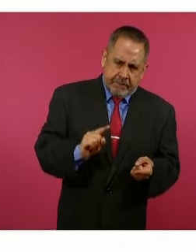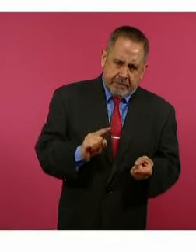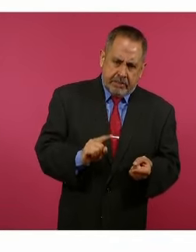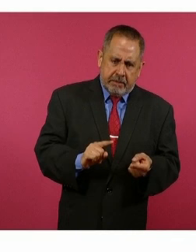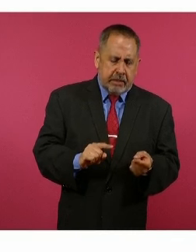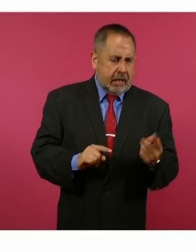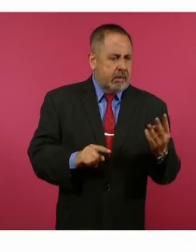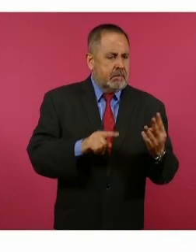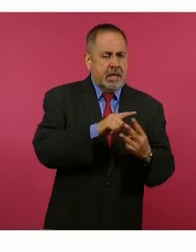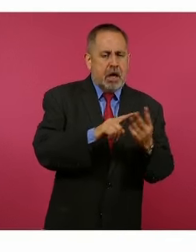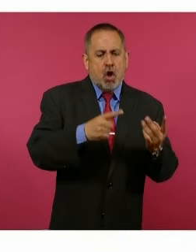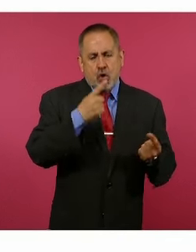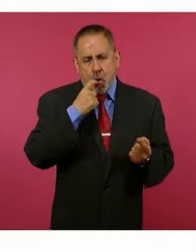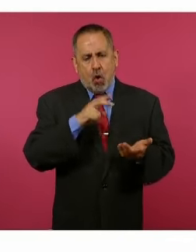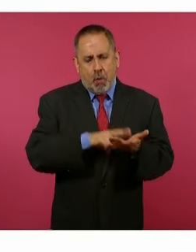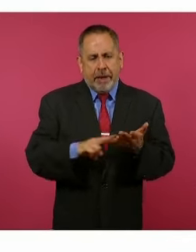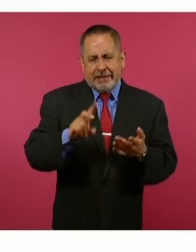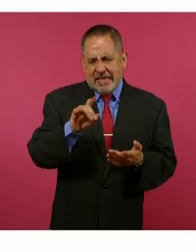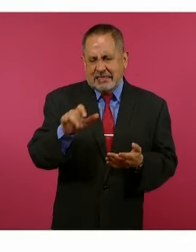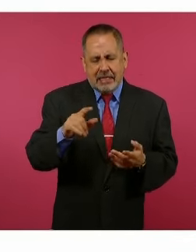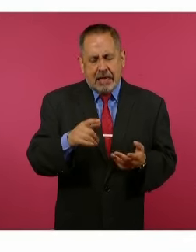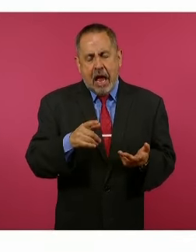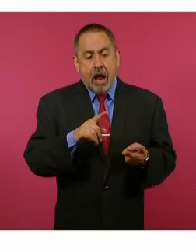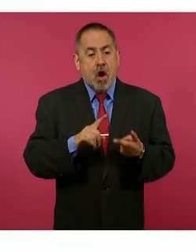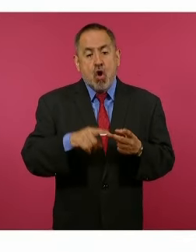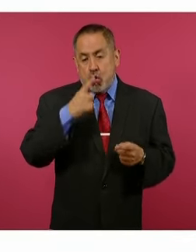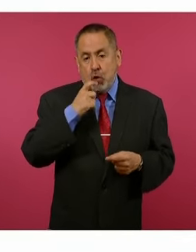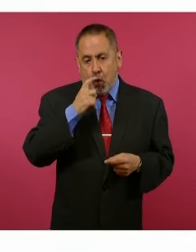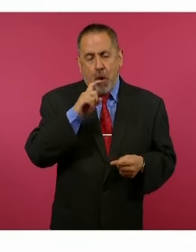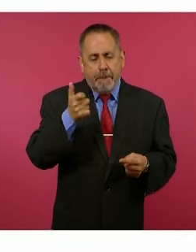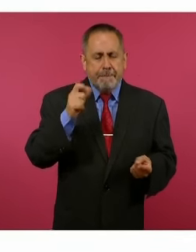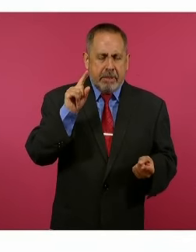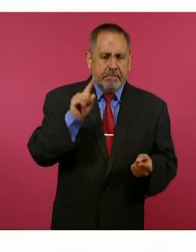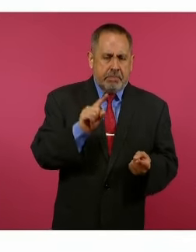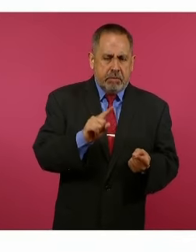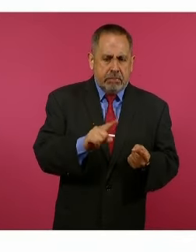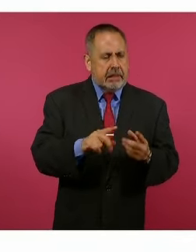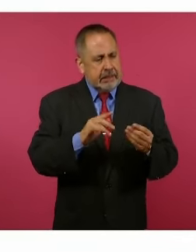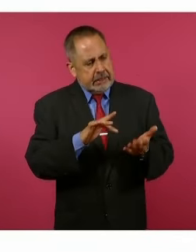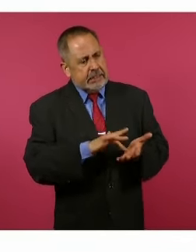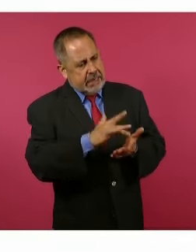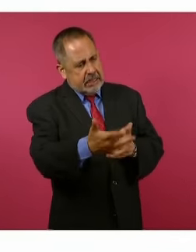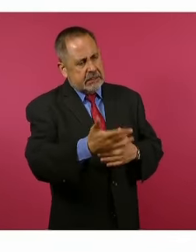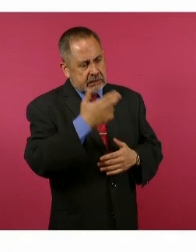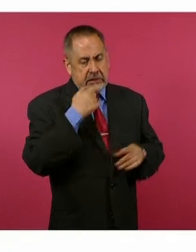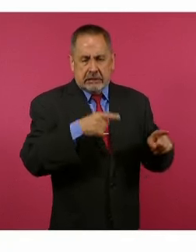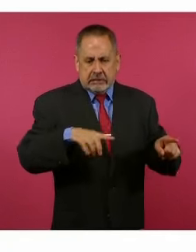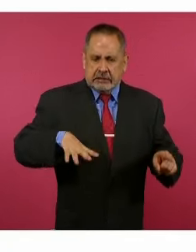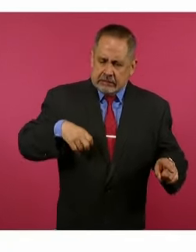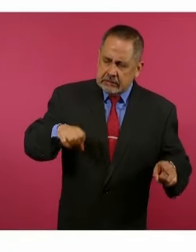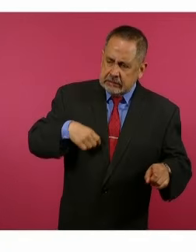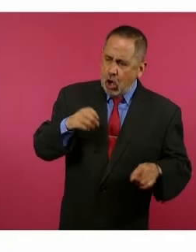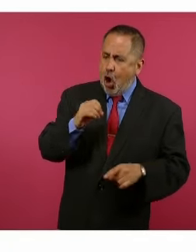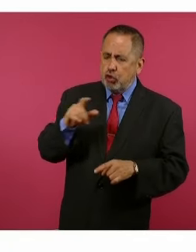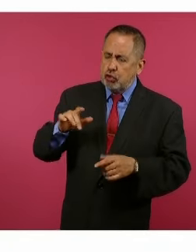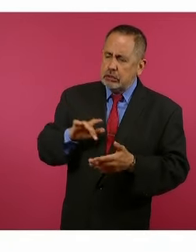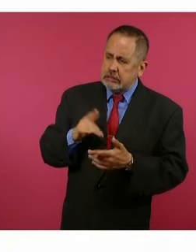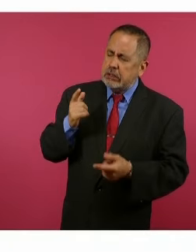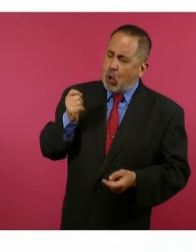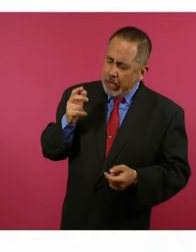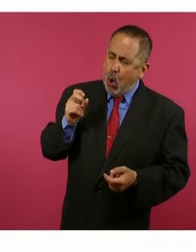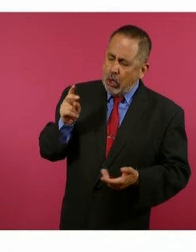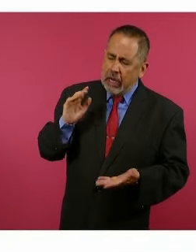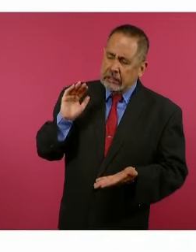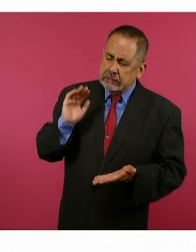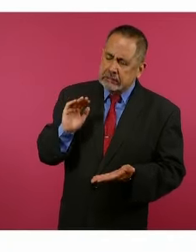los tres combustibles sino principalmente en la Premium hay que hacer esa men y agradecemos también el esfuerzo que está haciendo oxogas además de